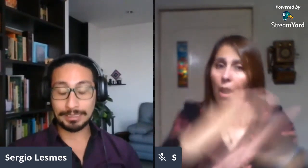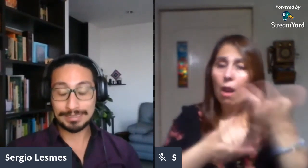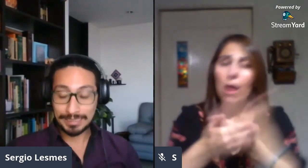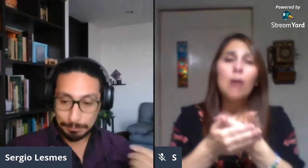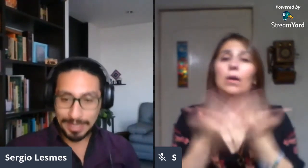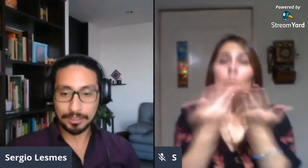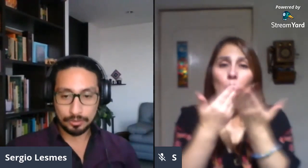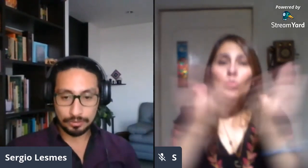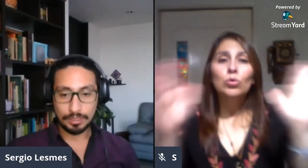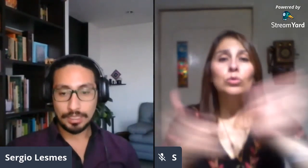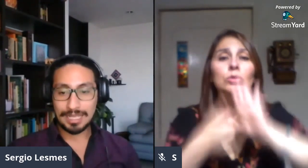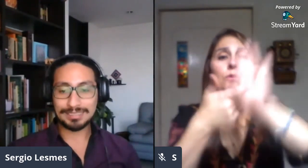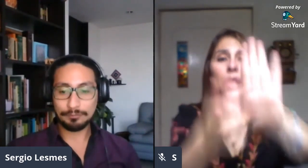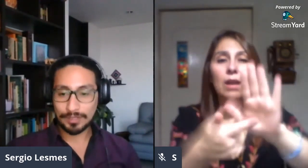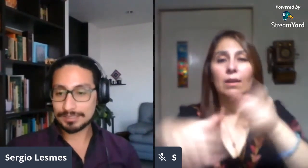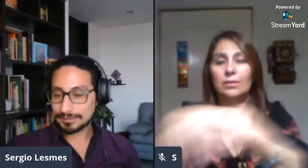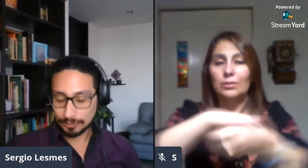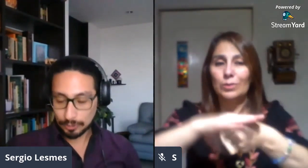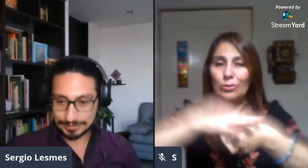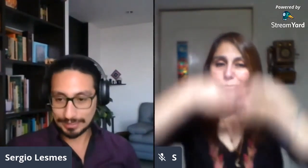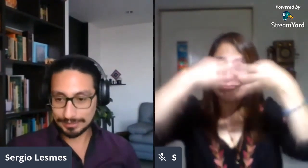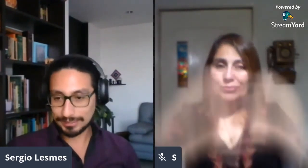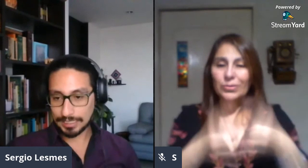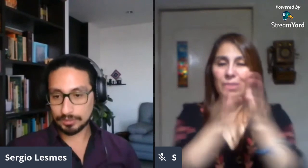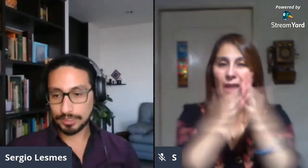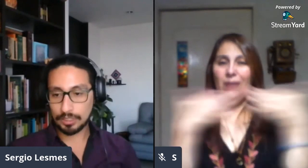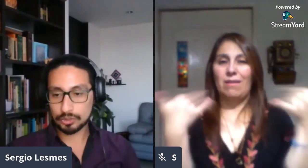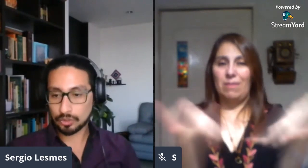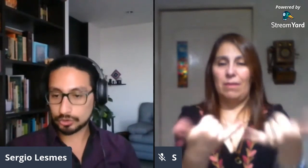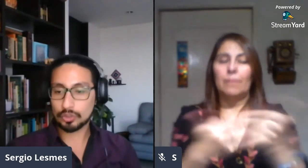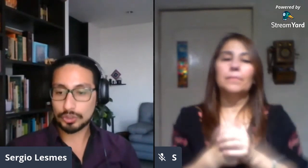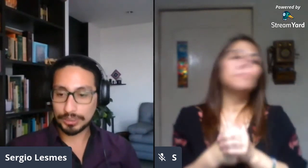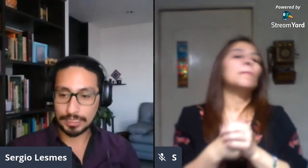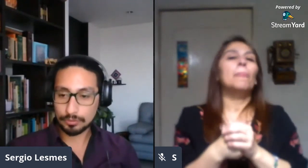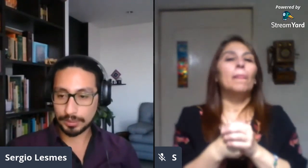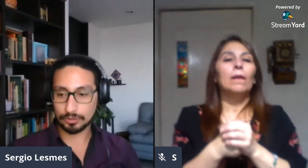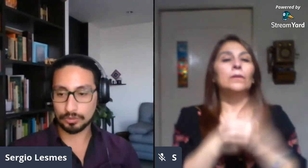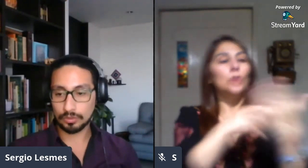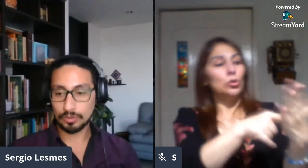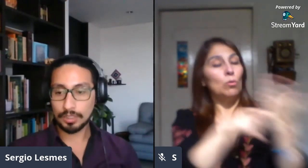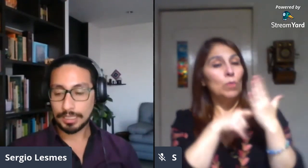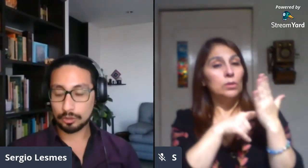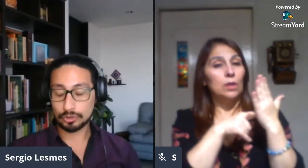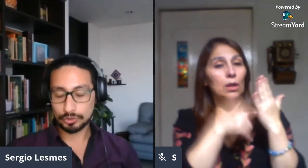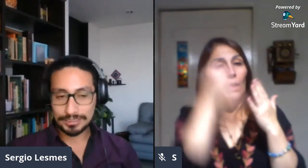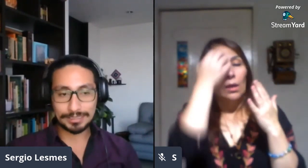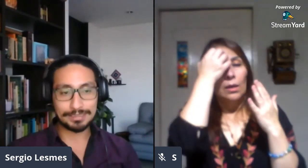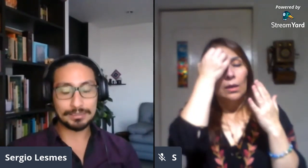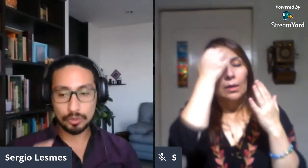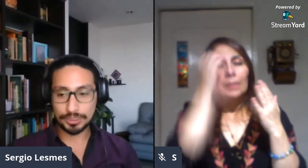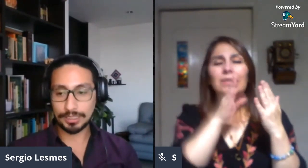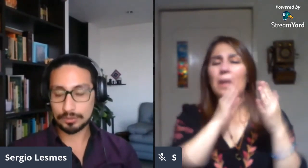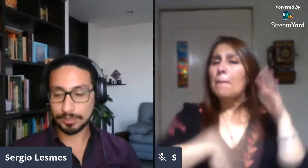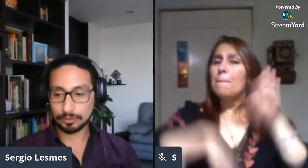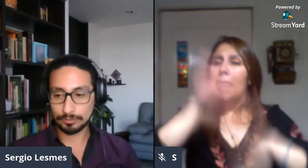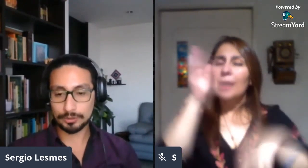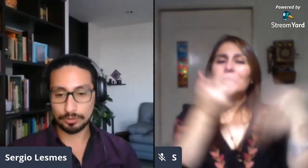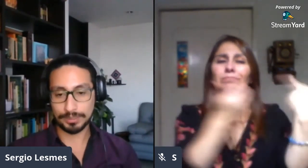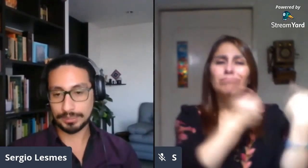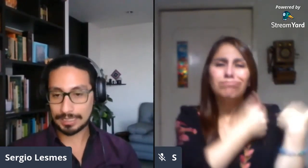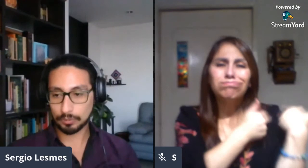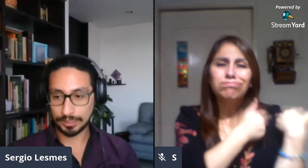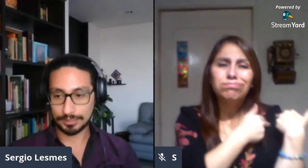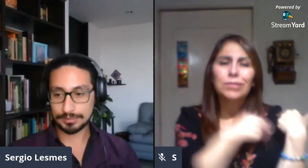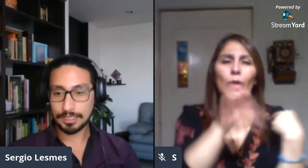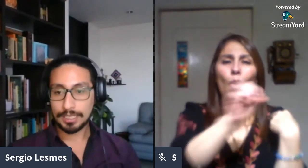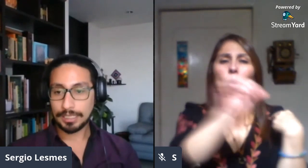y sin embargo, las cifras nos están indicando que los costos los siguen asumiendo, los costos del sexismo los siguen asumiendo en mayor